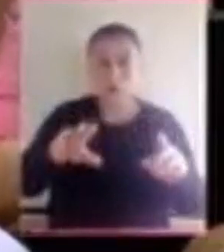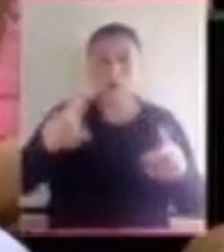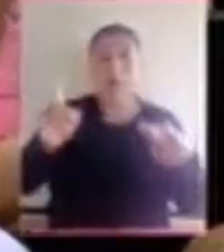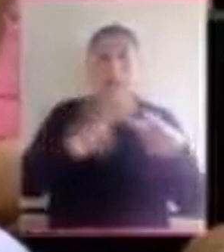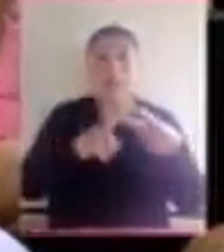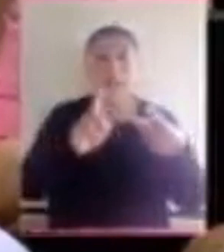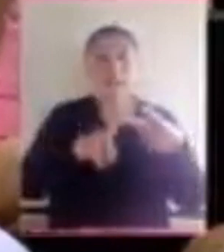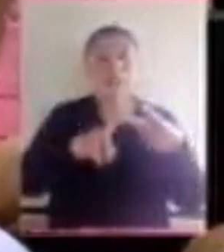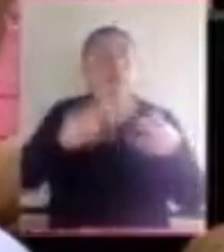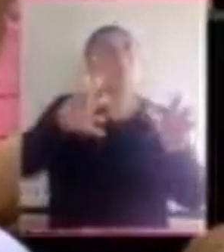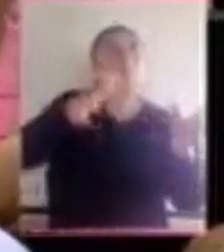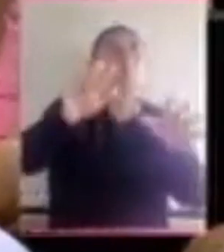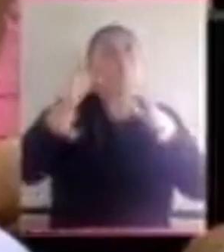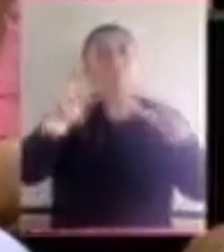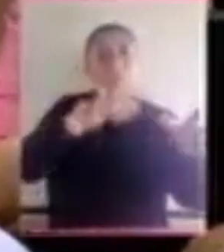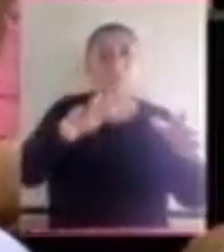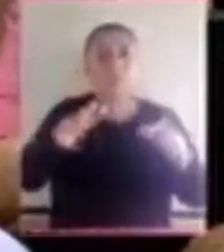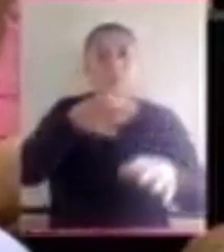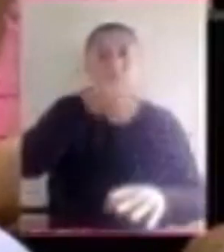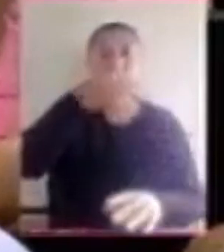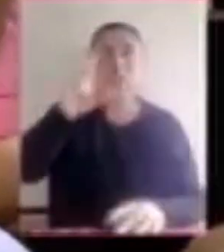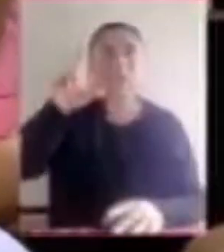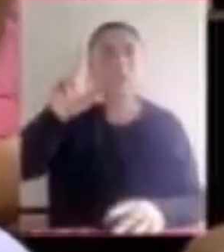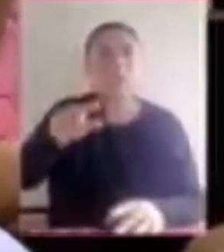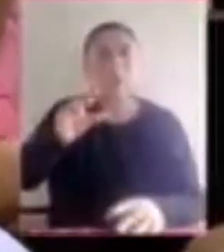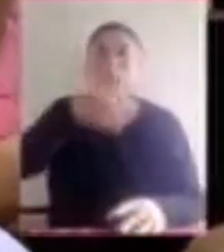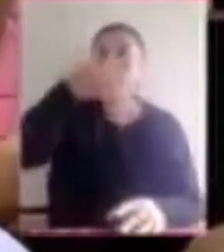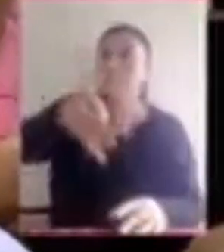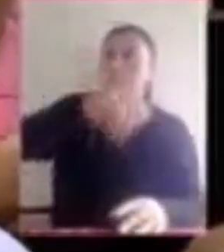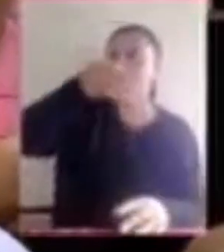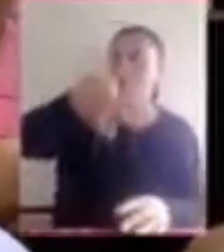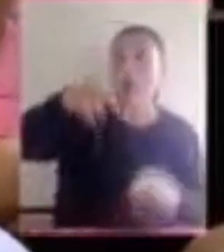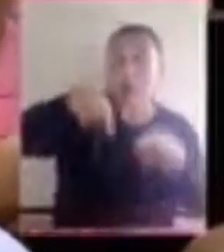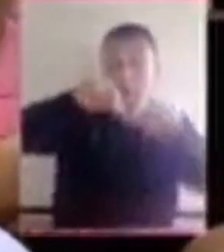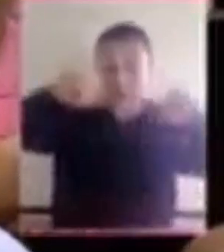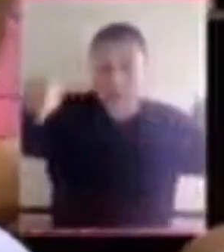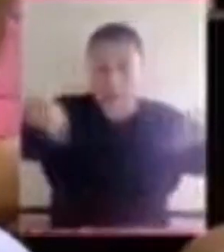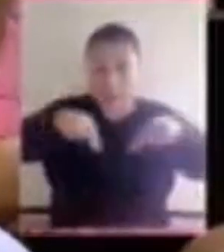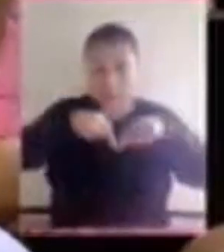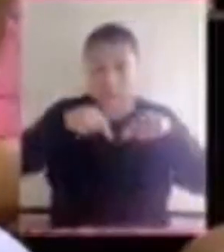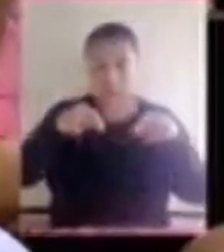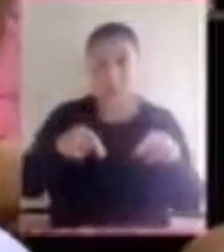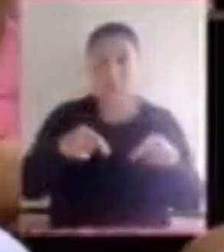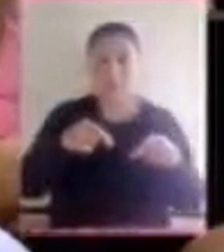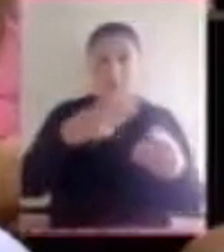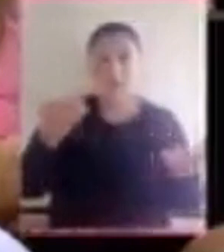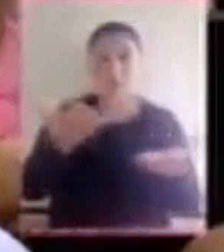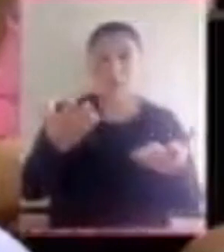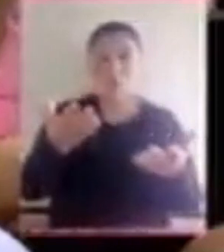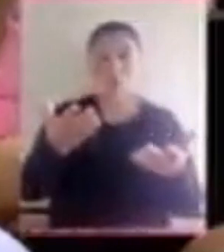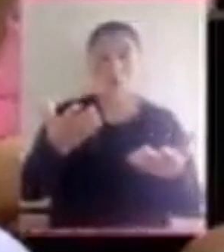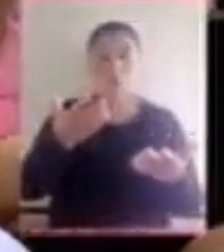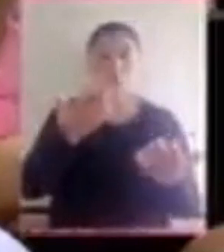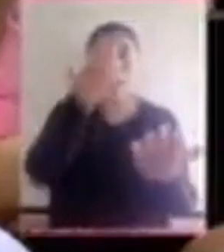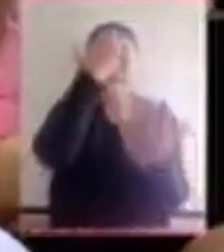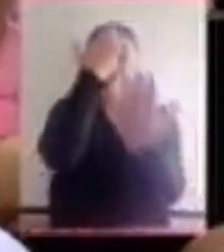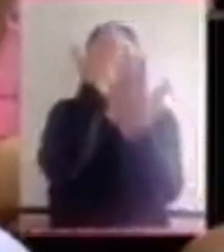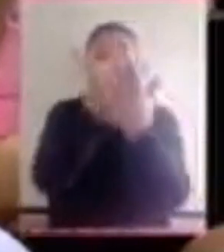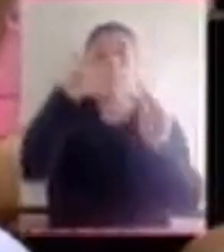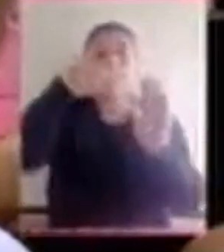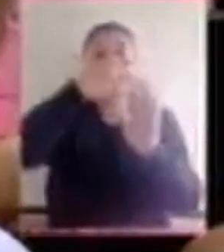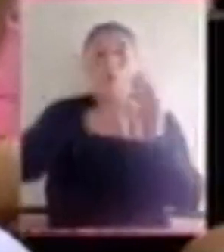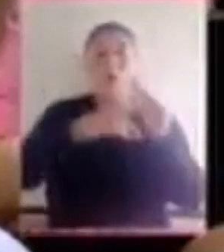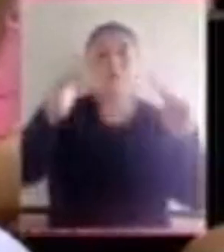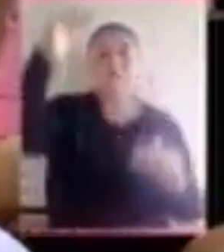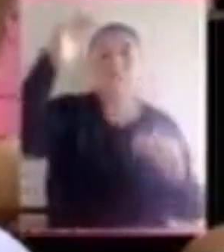quizá se ha dicho menos aquí en la sala, es el frente que hace esta reforma en contra de las desigualdades que